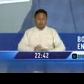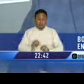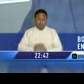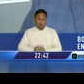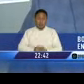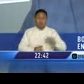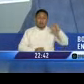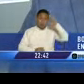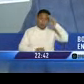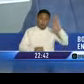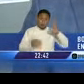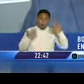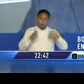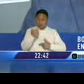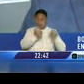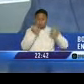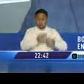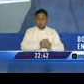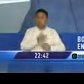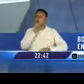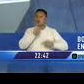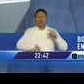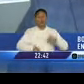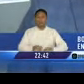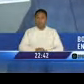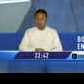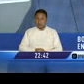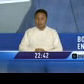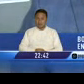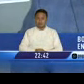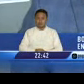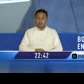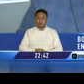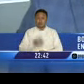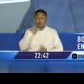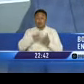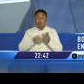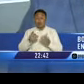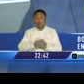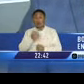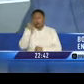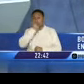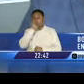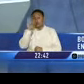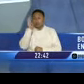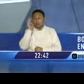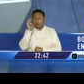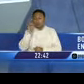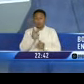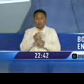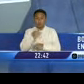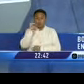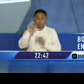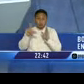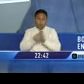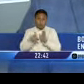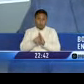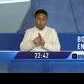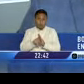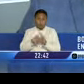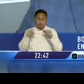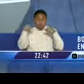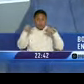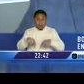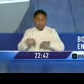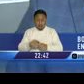un policía el momento que hay un conflicto, por ejemplo, en la frontera, cuando están pasando droga o cuando están pasando mercadería ilegal o cuando hay trata de personas. Ahí es